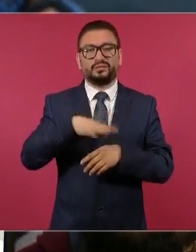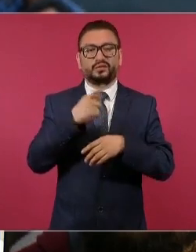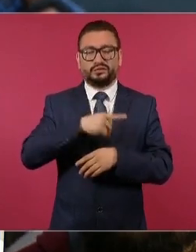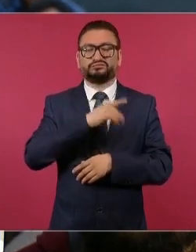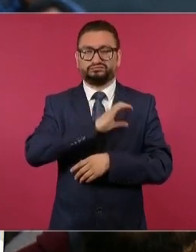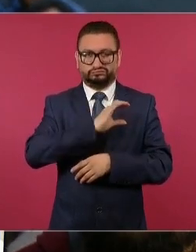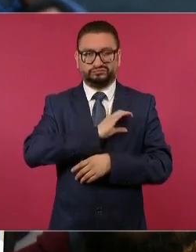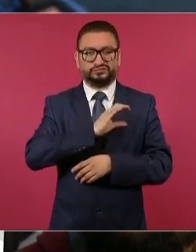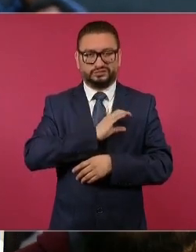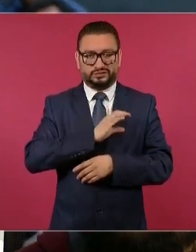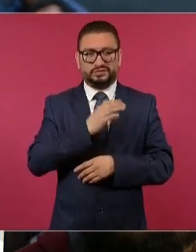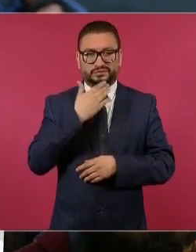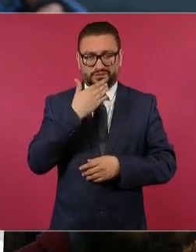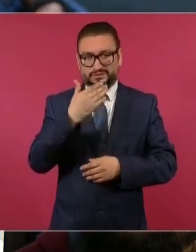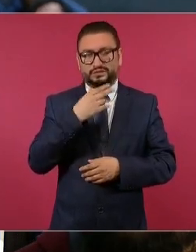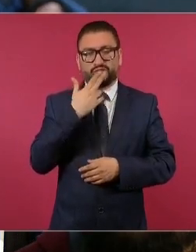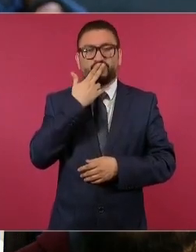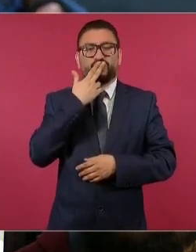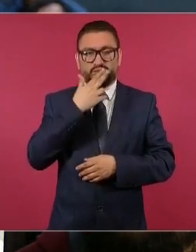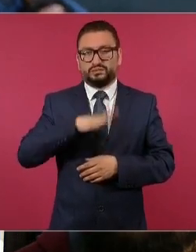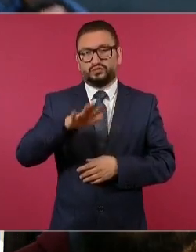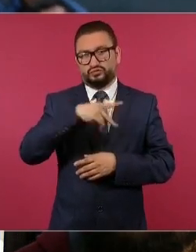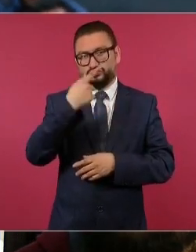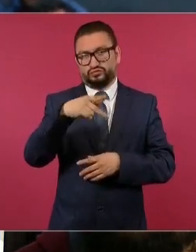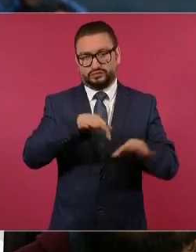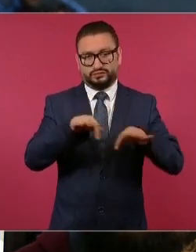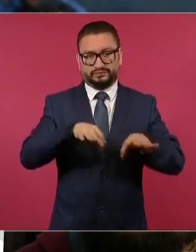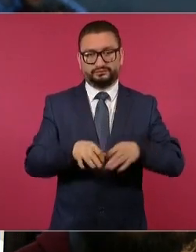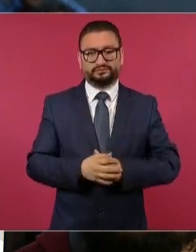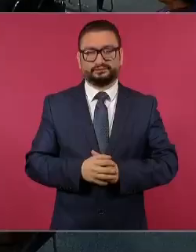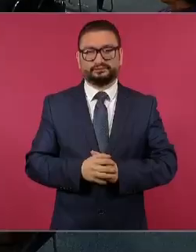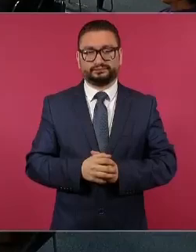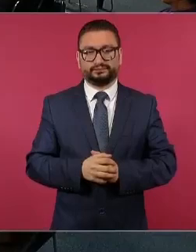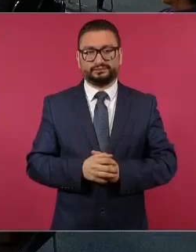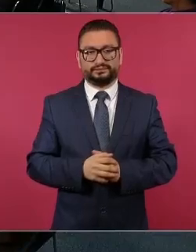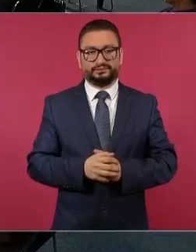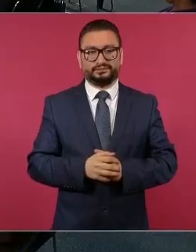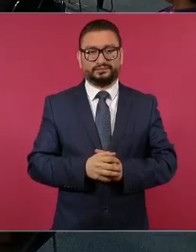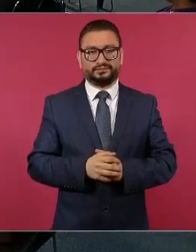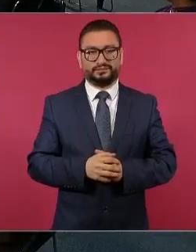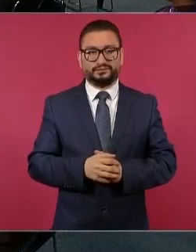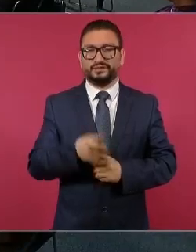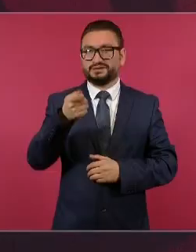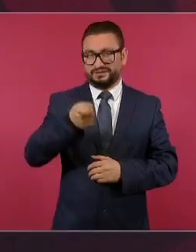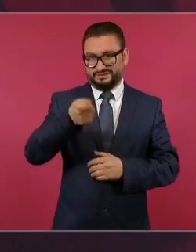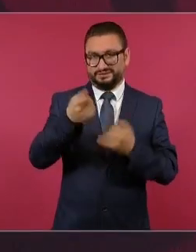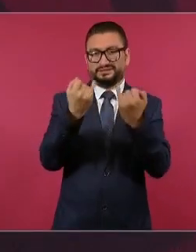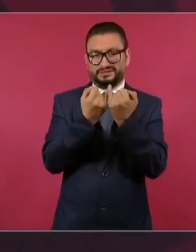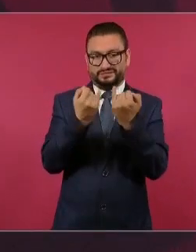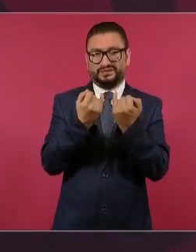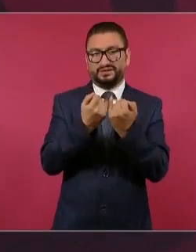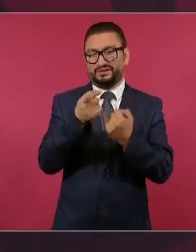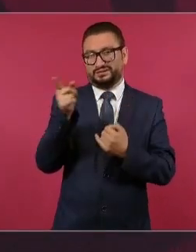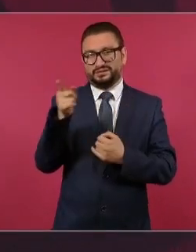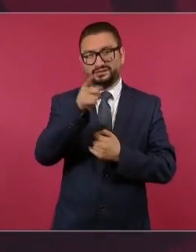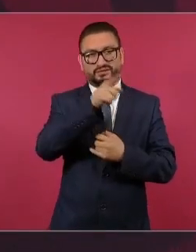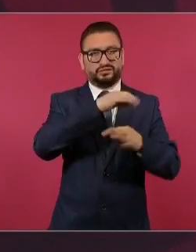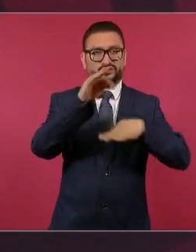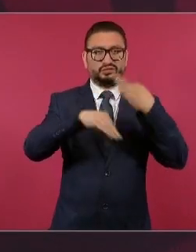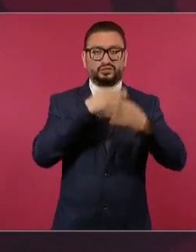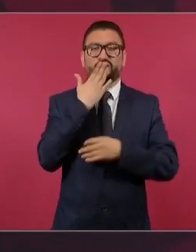quiere y que, bueno, se le aprecia mucho por todo el trabajo que ha hecho. Sí, pues un saludo a él y a ti y a todos